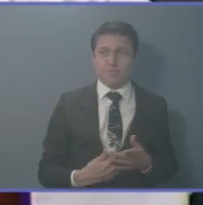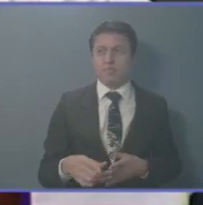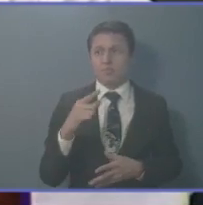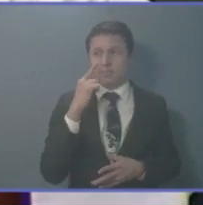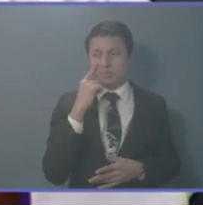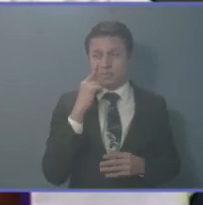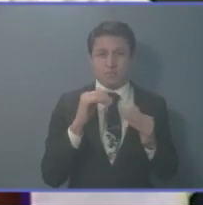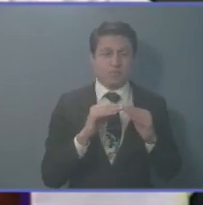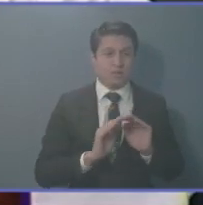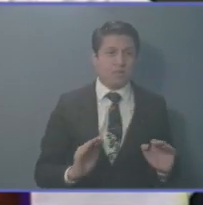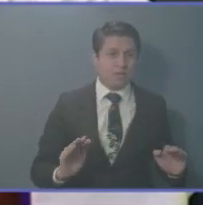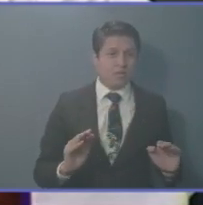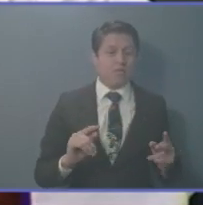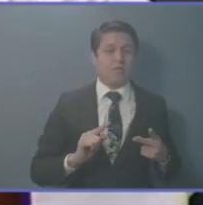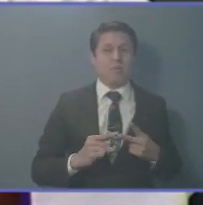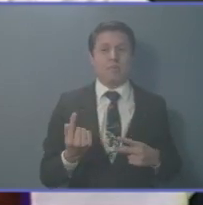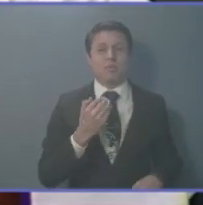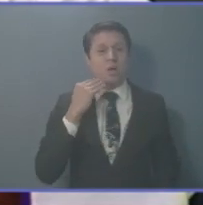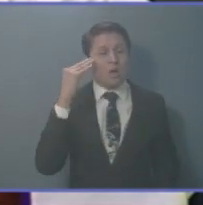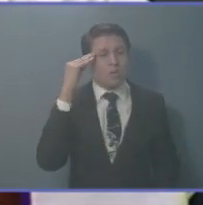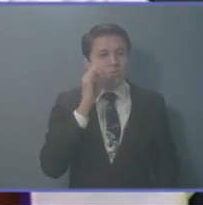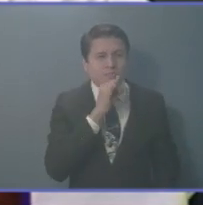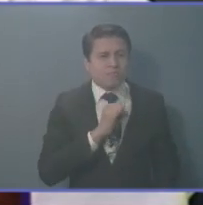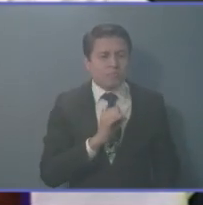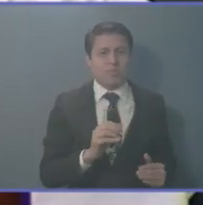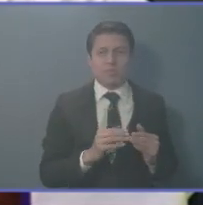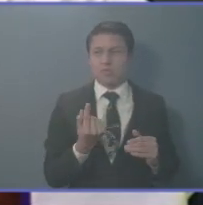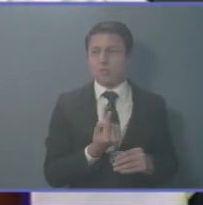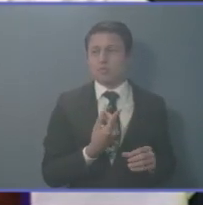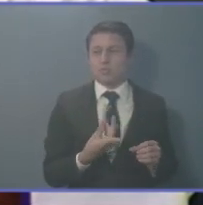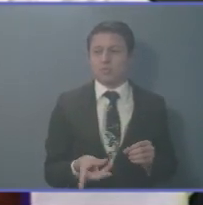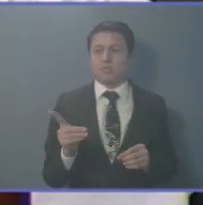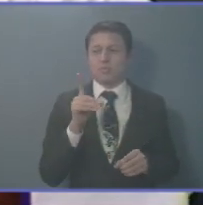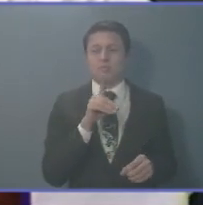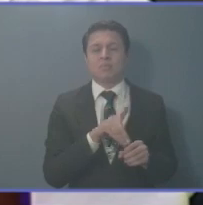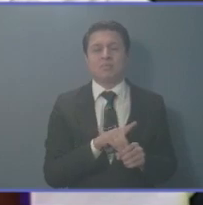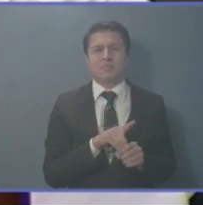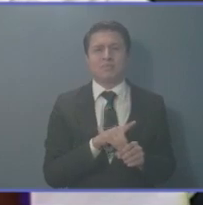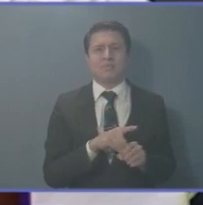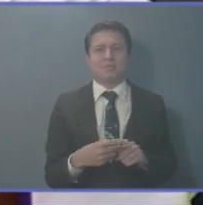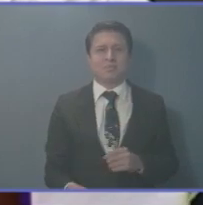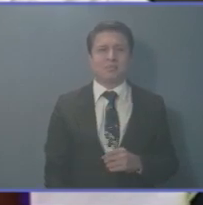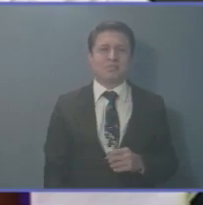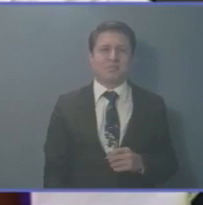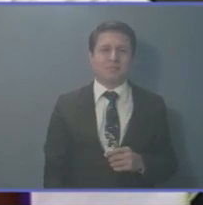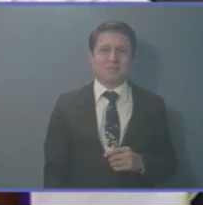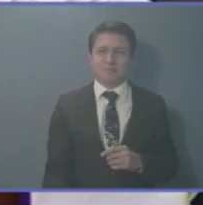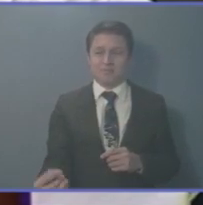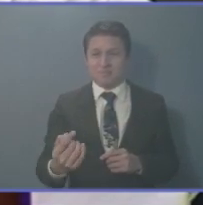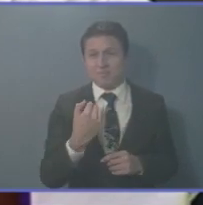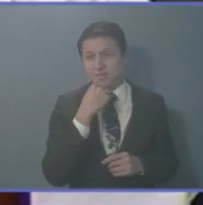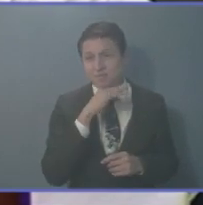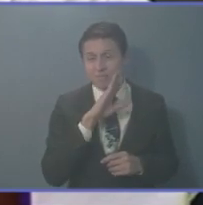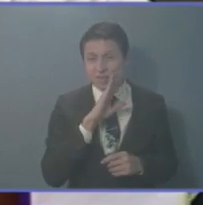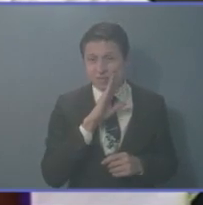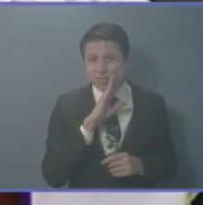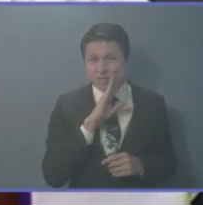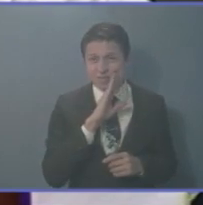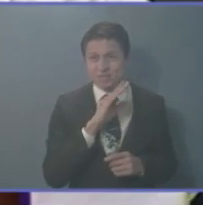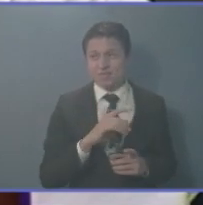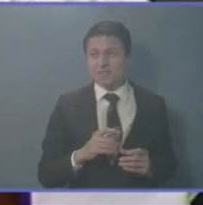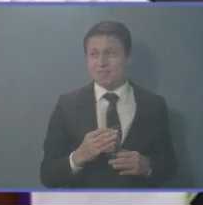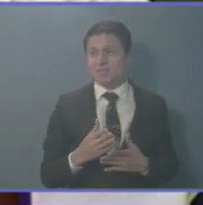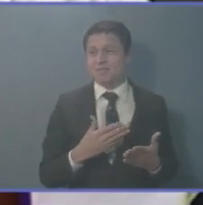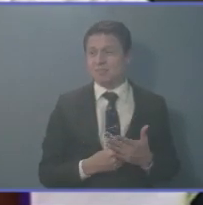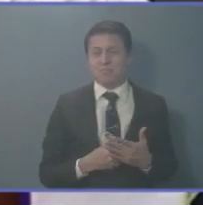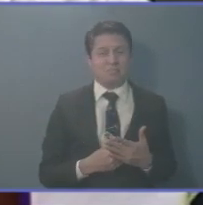niños, niñas, adultos mayores, personas con discapacidad o personas especialmente vulnerables por enfermedades crónicas que deben desplazarse